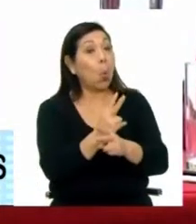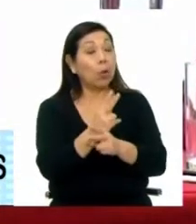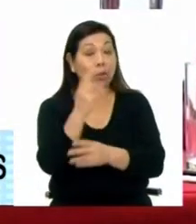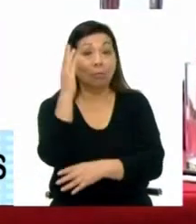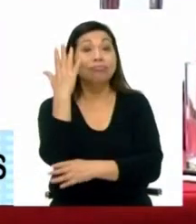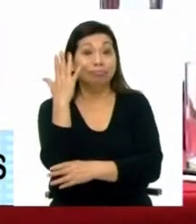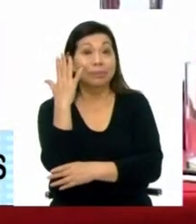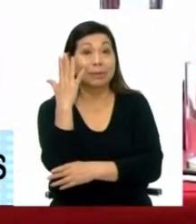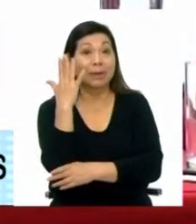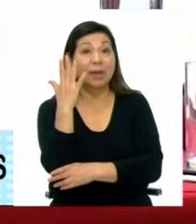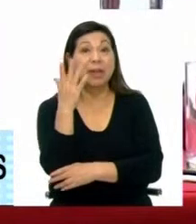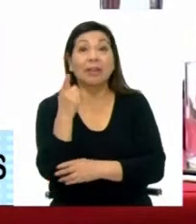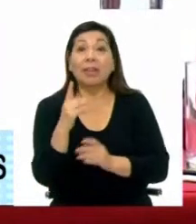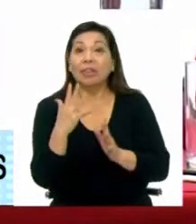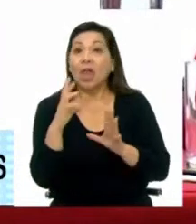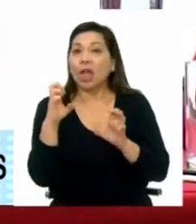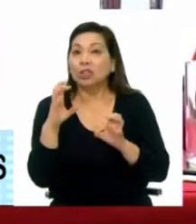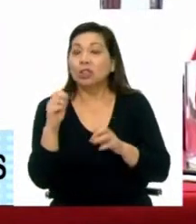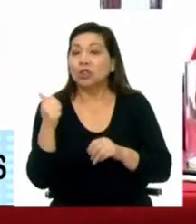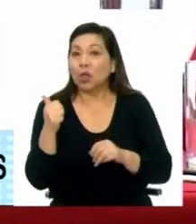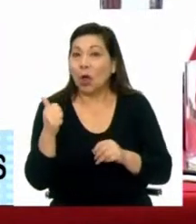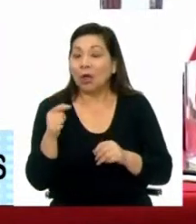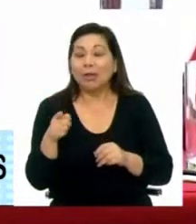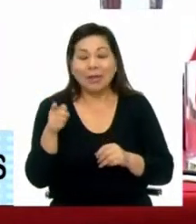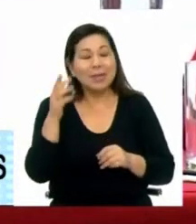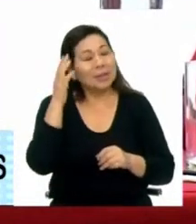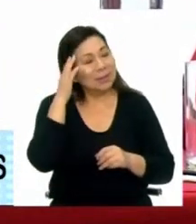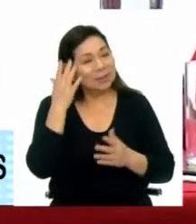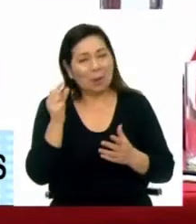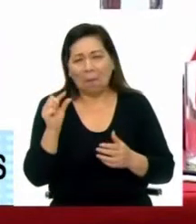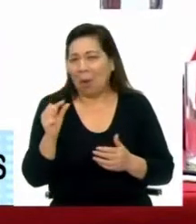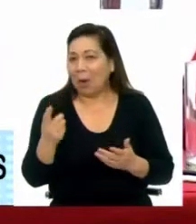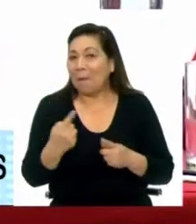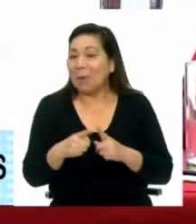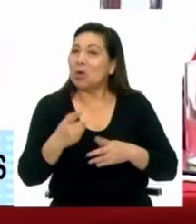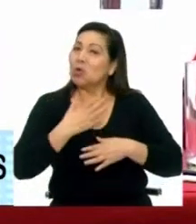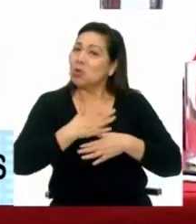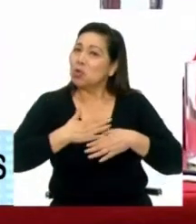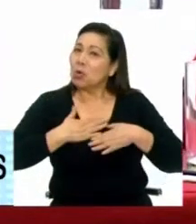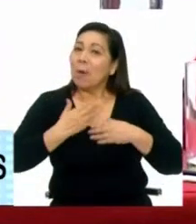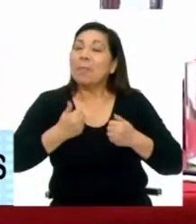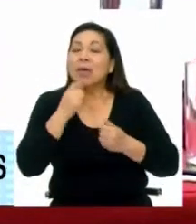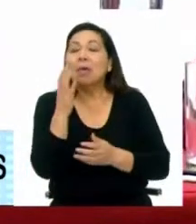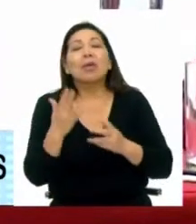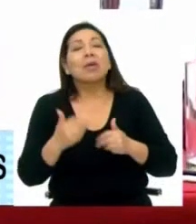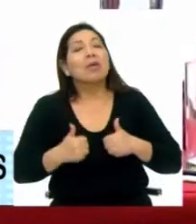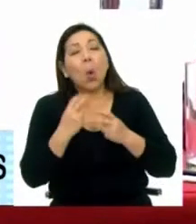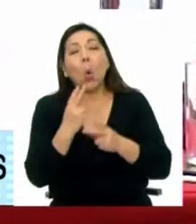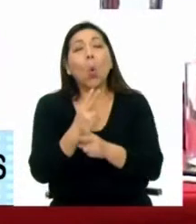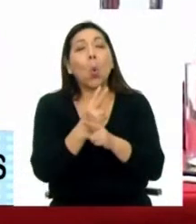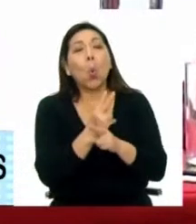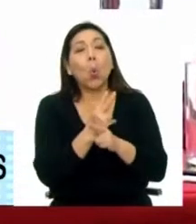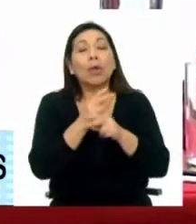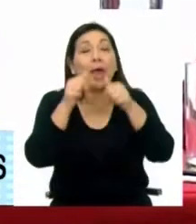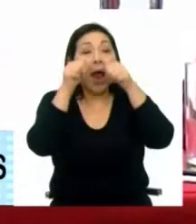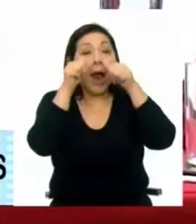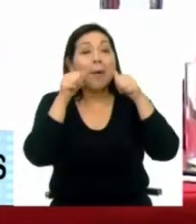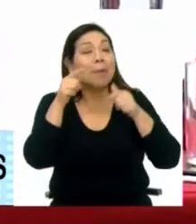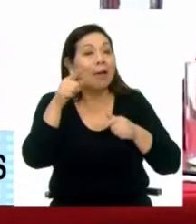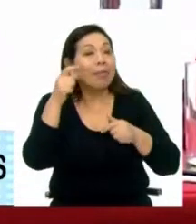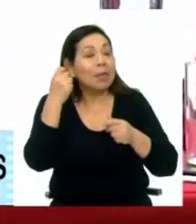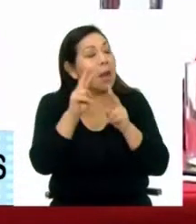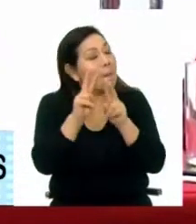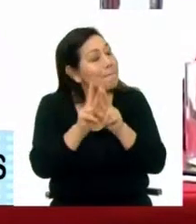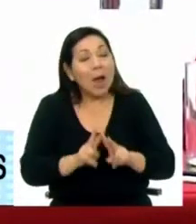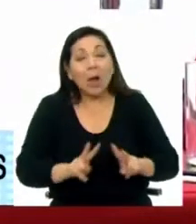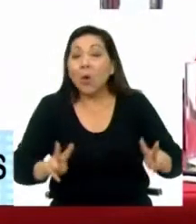pie a raíz de 10 soles. Yo sé que es ínfimo esto, pero ellos se alegran porque viven del bosque, son hermanos amazónicos que entienden